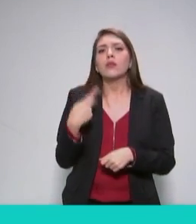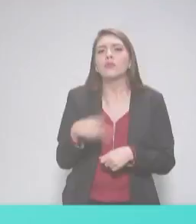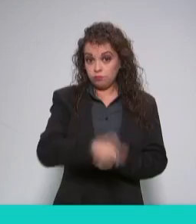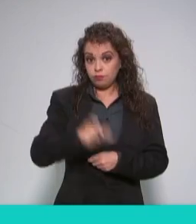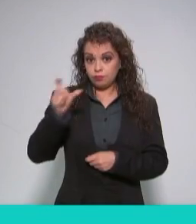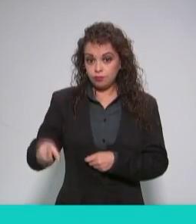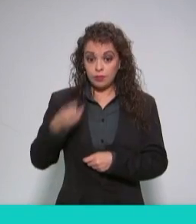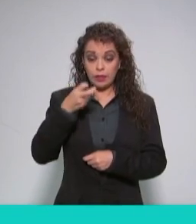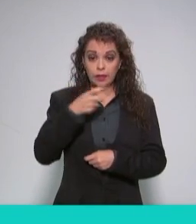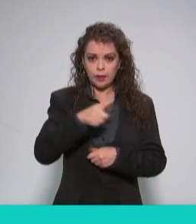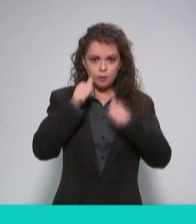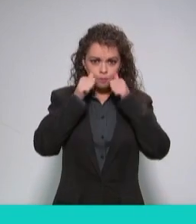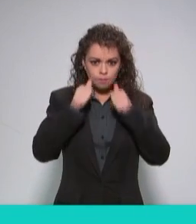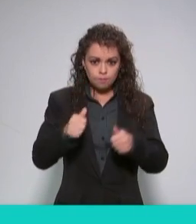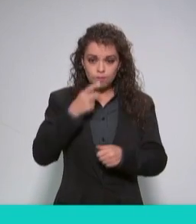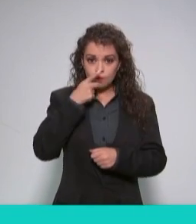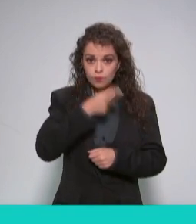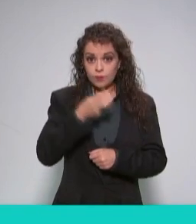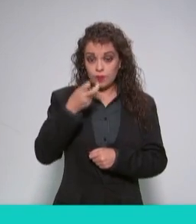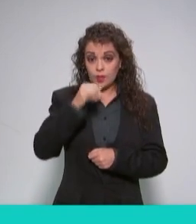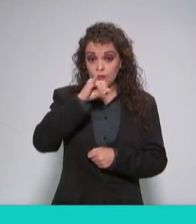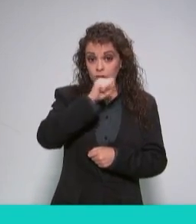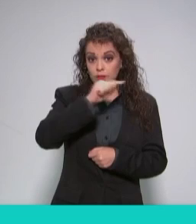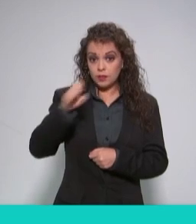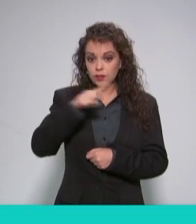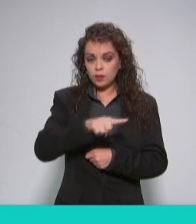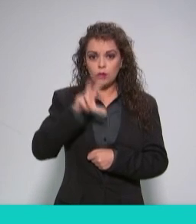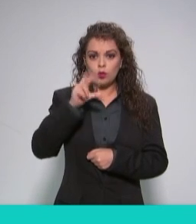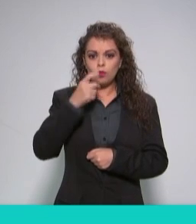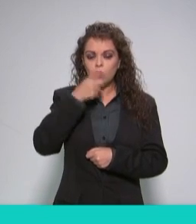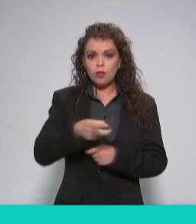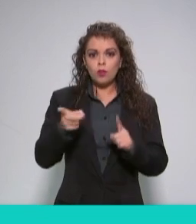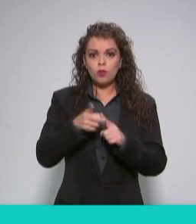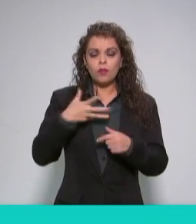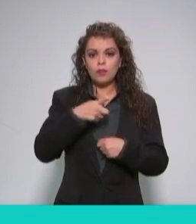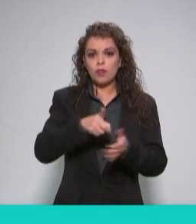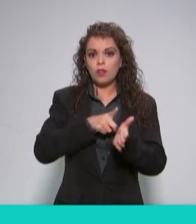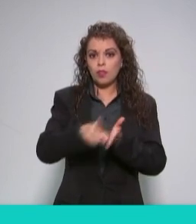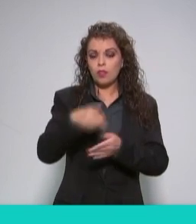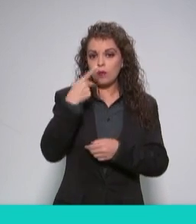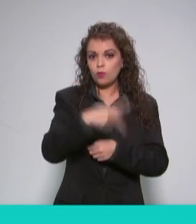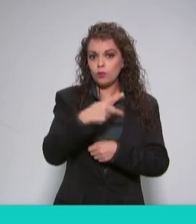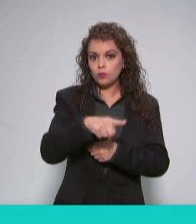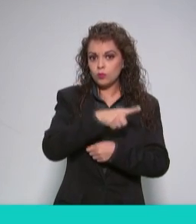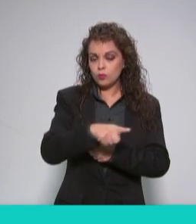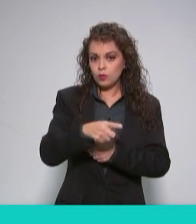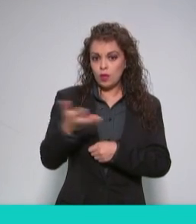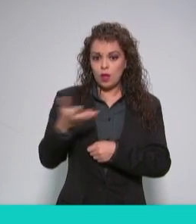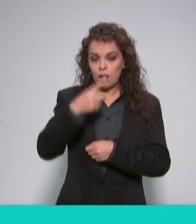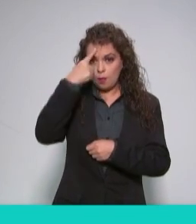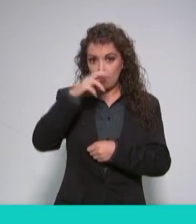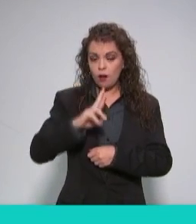Oaxaca. Se advirtió que en el presente caso el ISSSTE no hizo constar la improcedencia del derecho ejercido de manera fundada en la